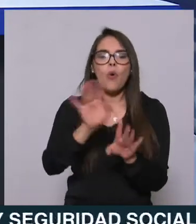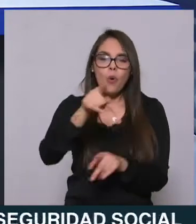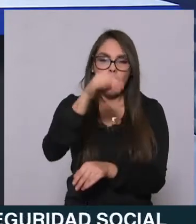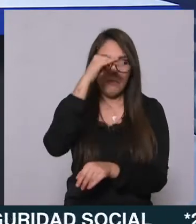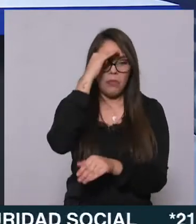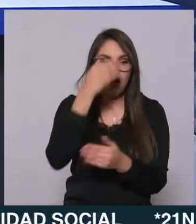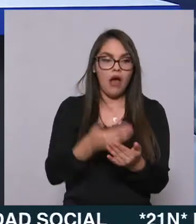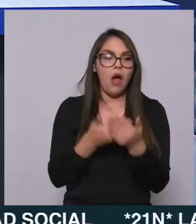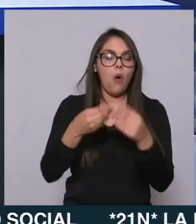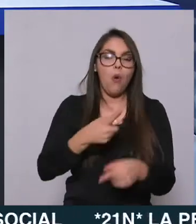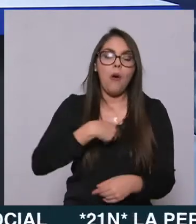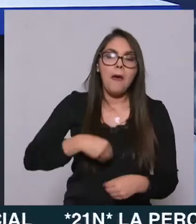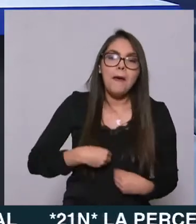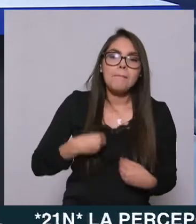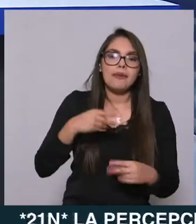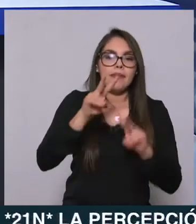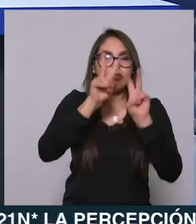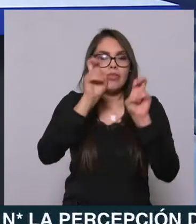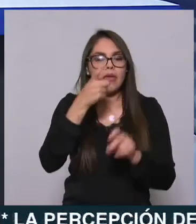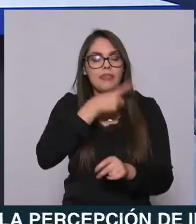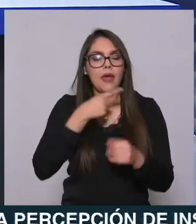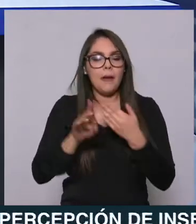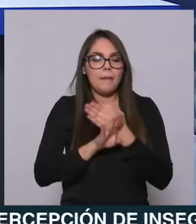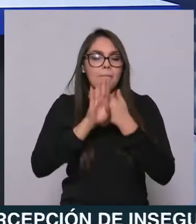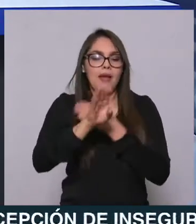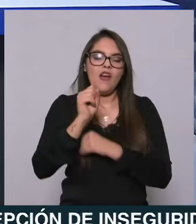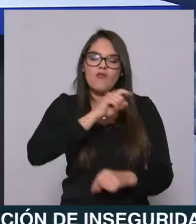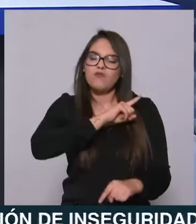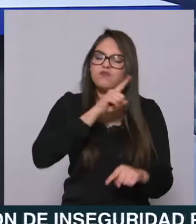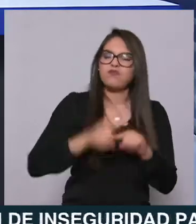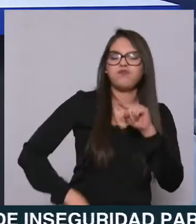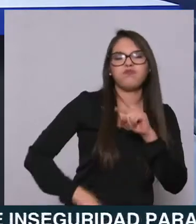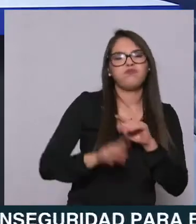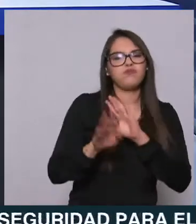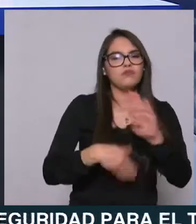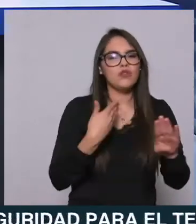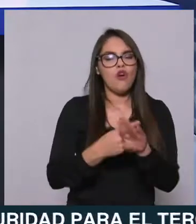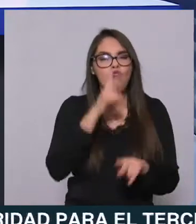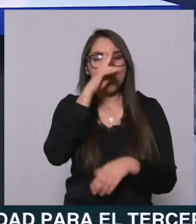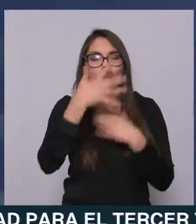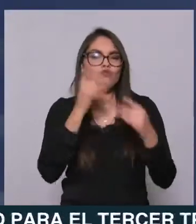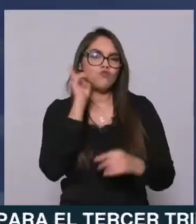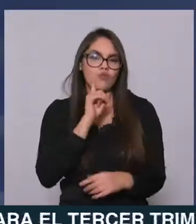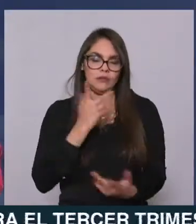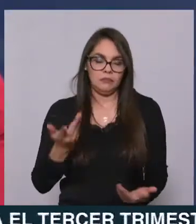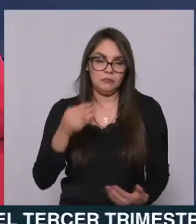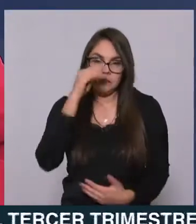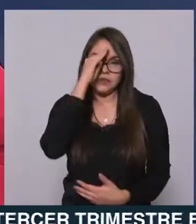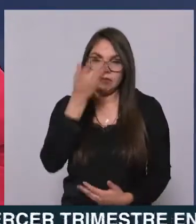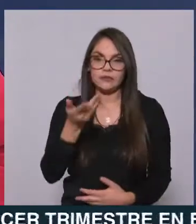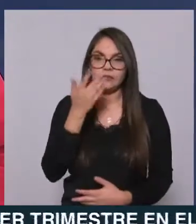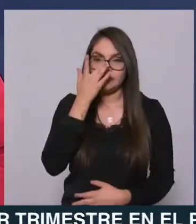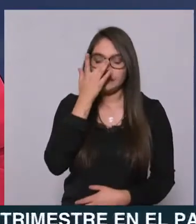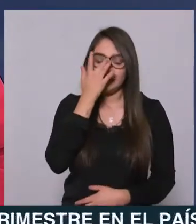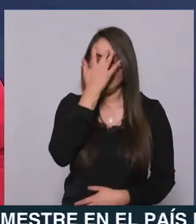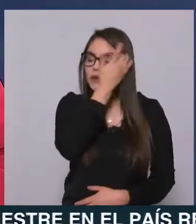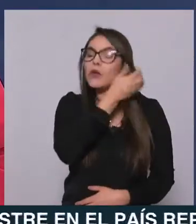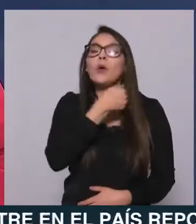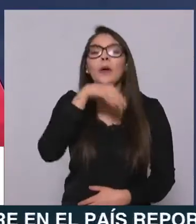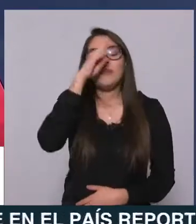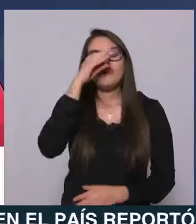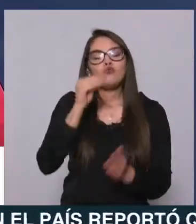que estamos viviendo en materia de prevención y erradicación de violencia hacia las mujeres en nuestro país? Creo que hay mucho por